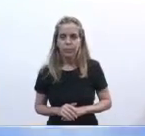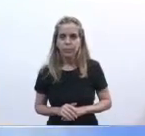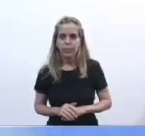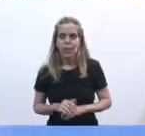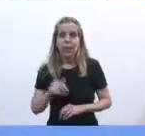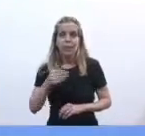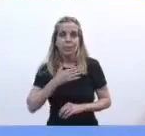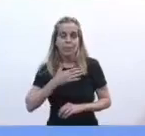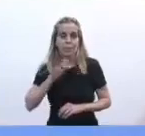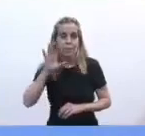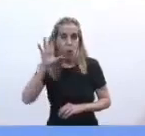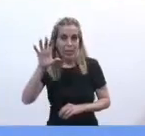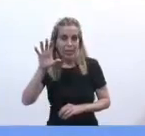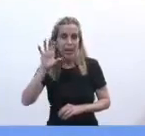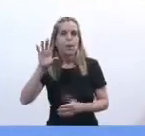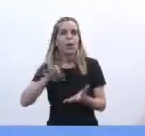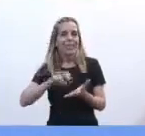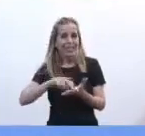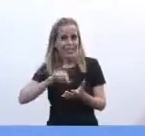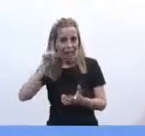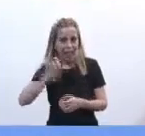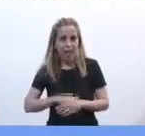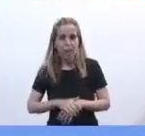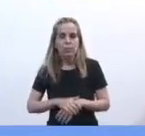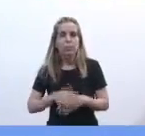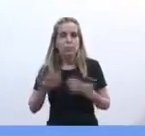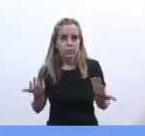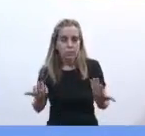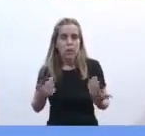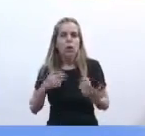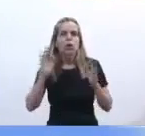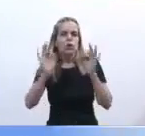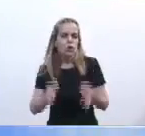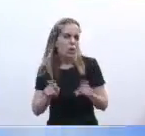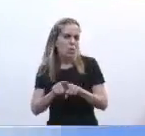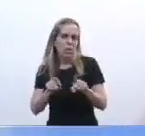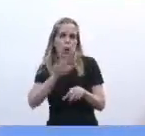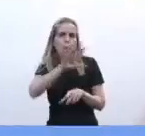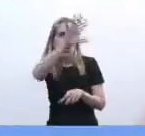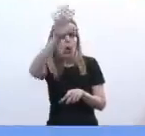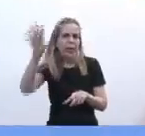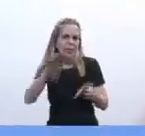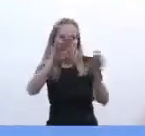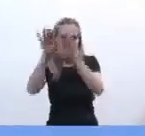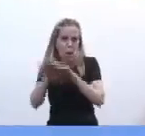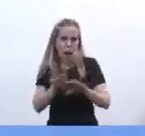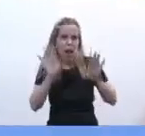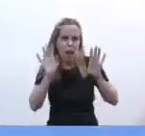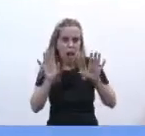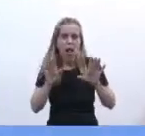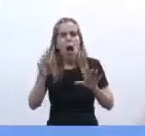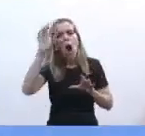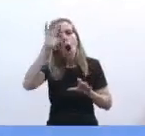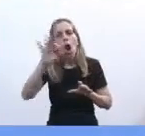en mi provincia la provincia de salta como entiendo que pasa en todo el país las posiciones